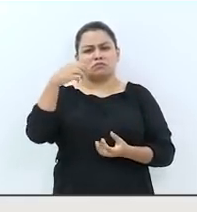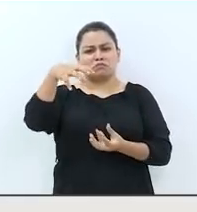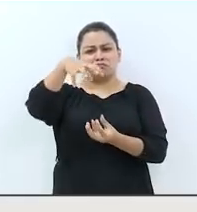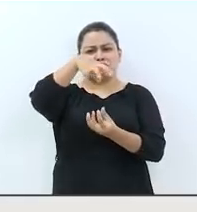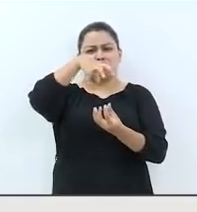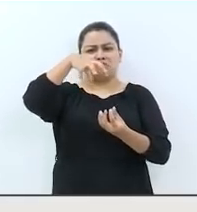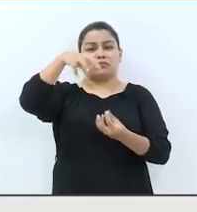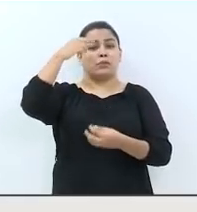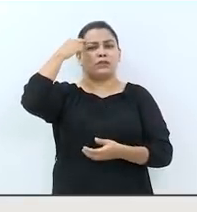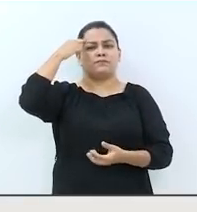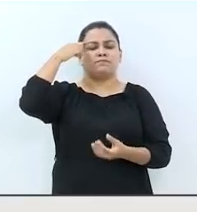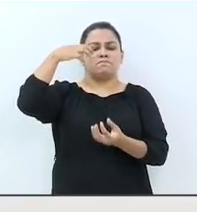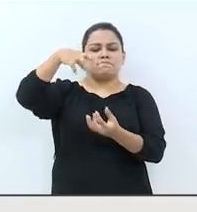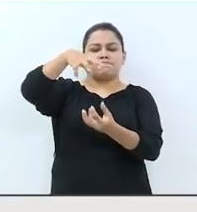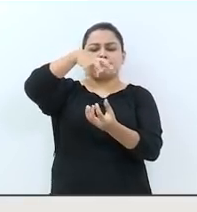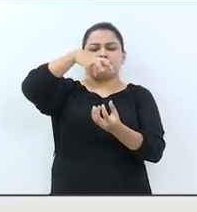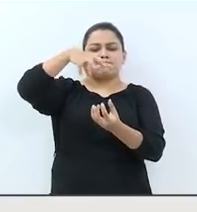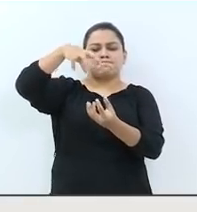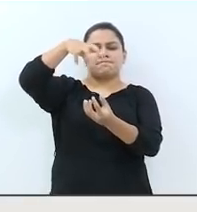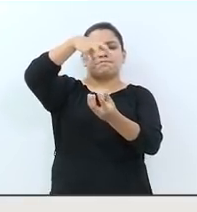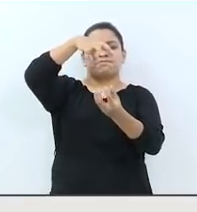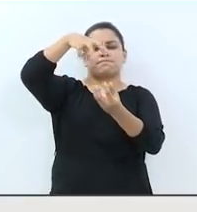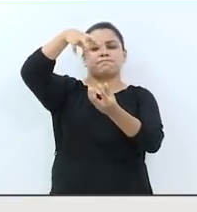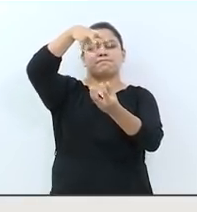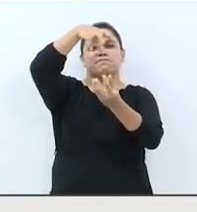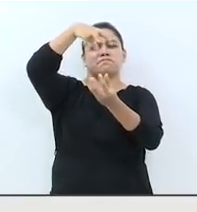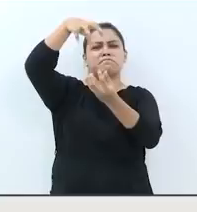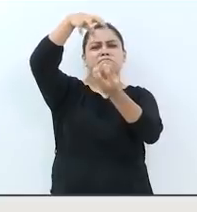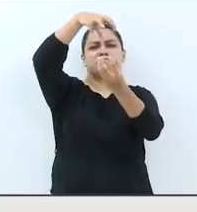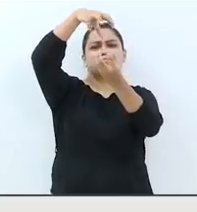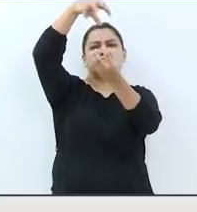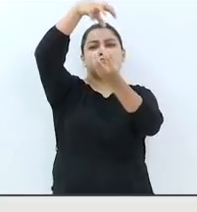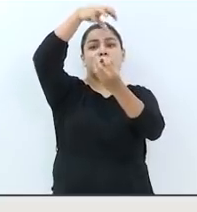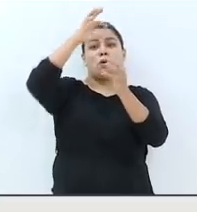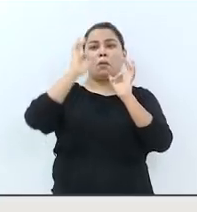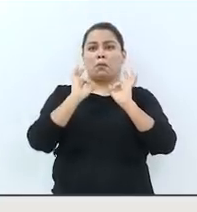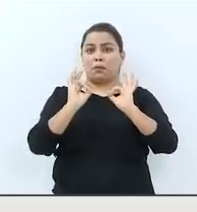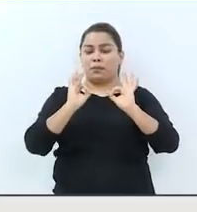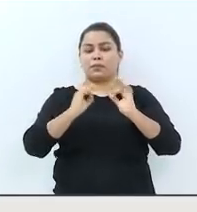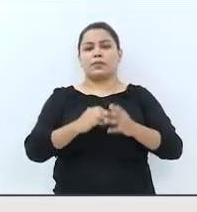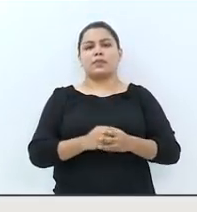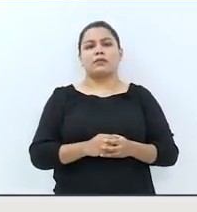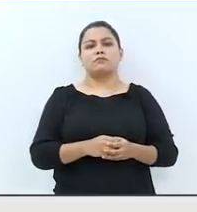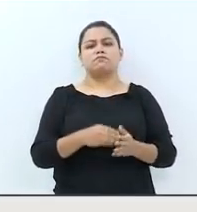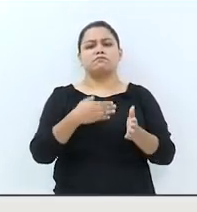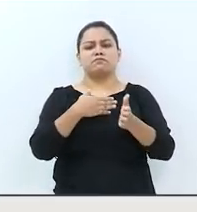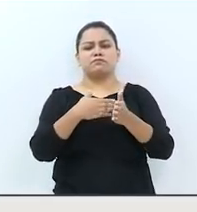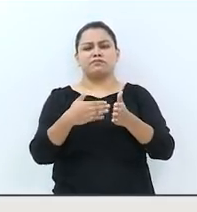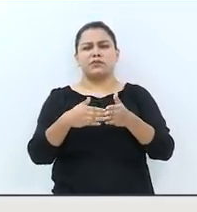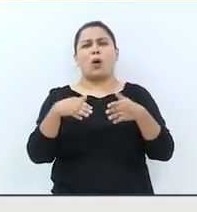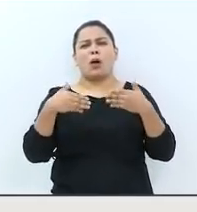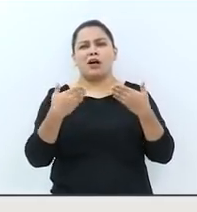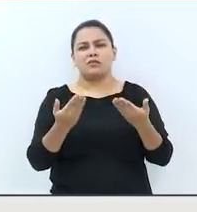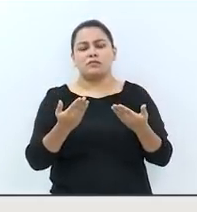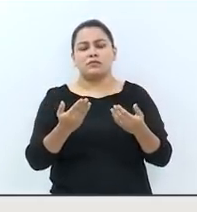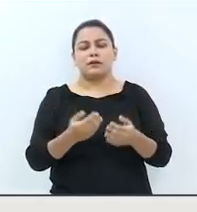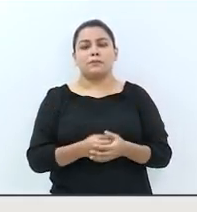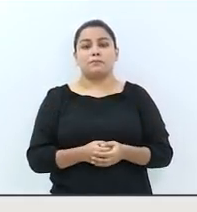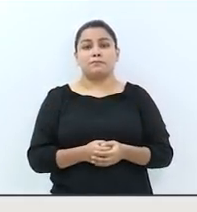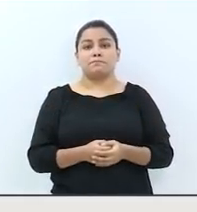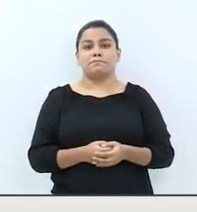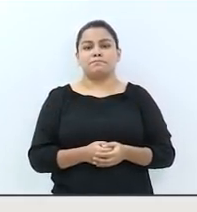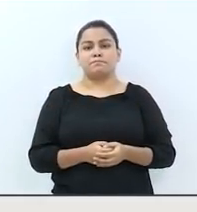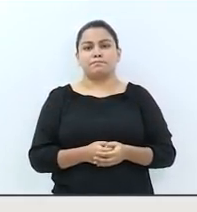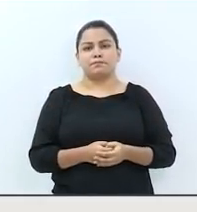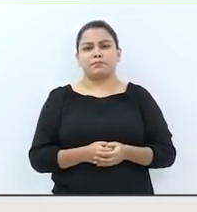aerostático y nos estamos elevando. Estamos elevándonos. Perfecto. Vamos a comenzar, para entrar un poco en